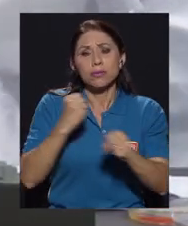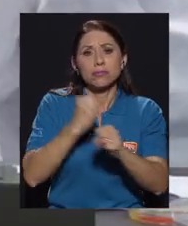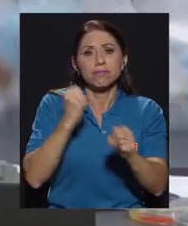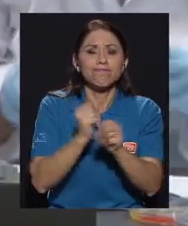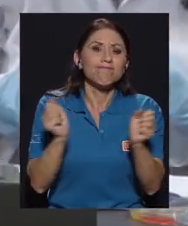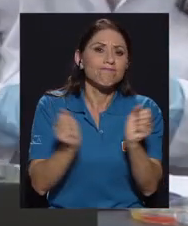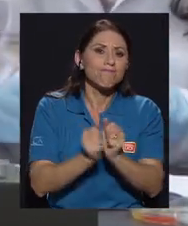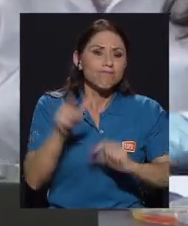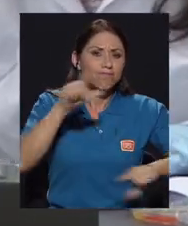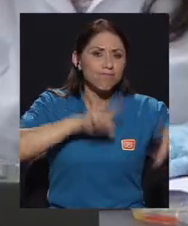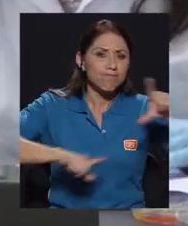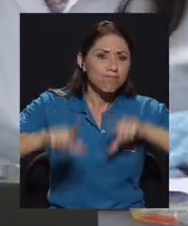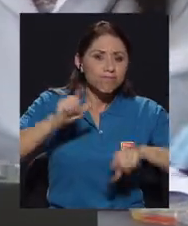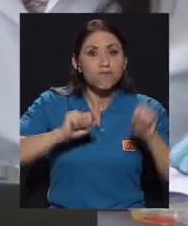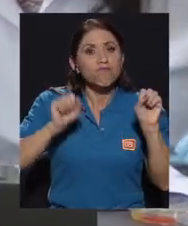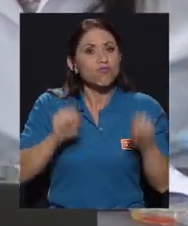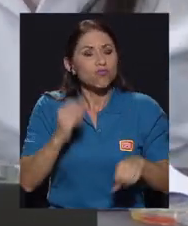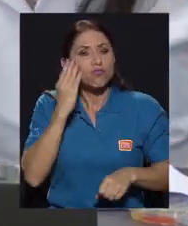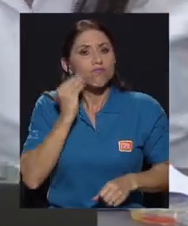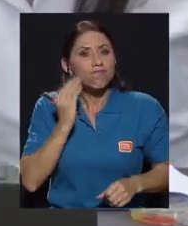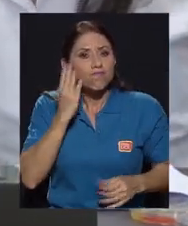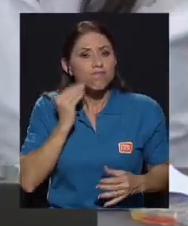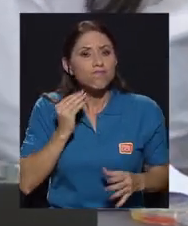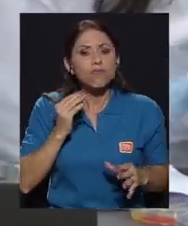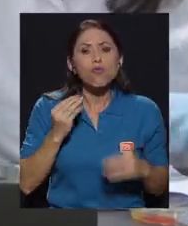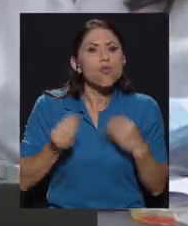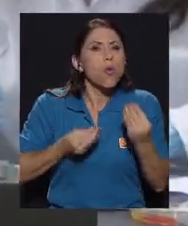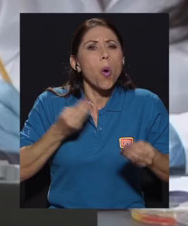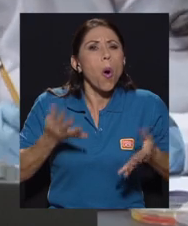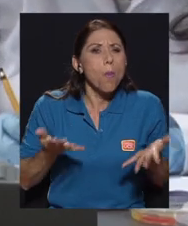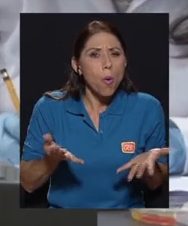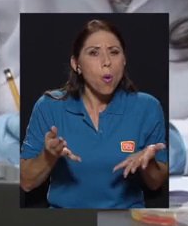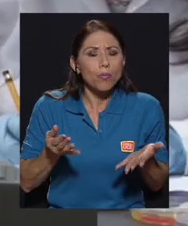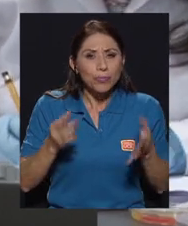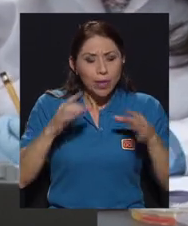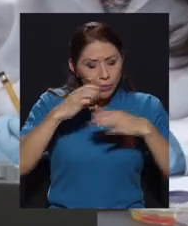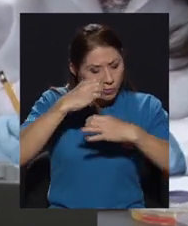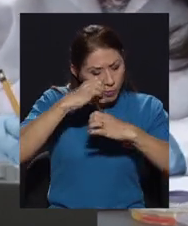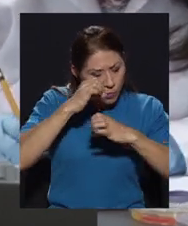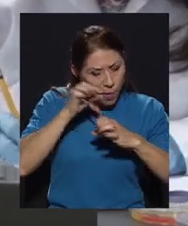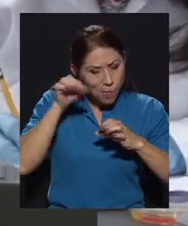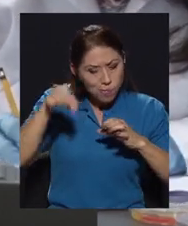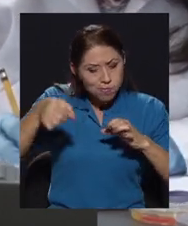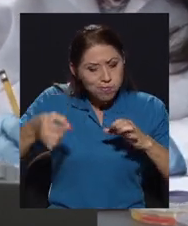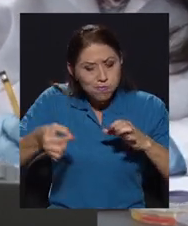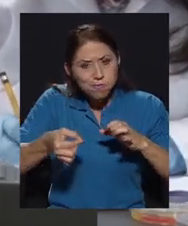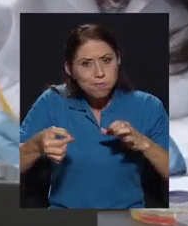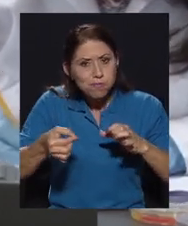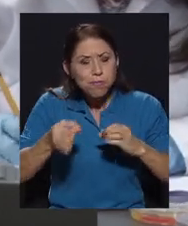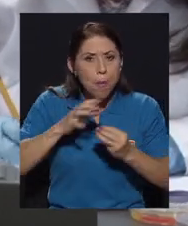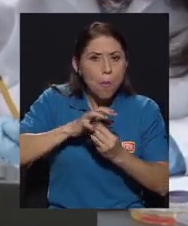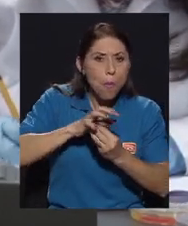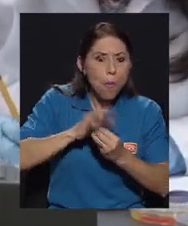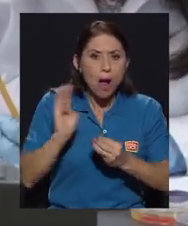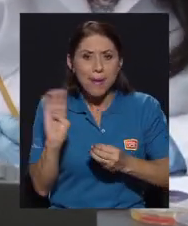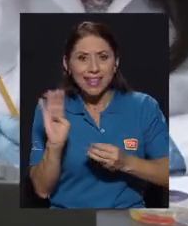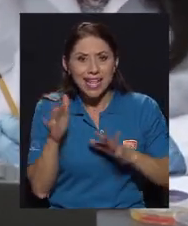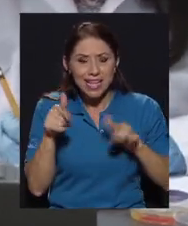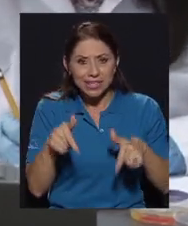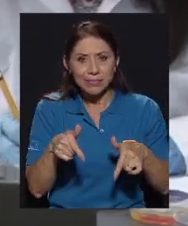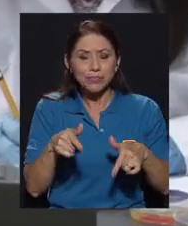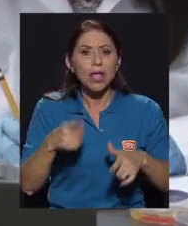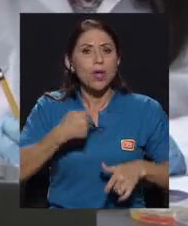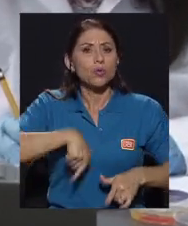de las cosas del laboratorio y que pudieran vivir la experiencia de cómo se manejan bacterias en el laboratorio o los hongos, ¿verdad?